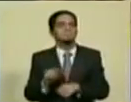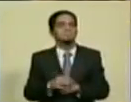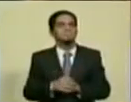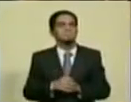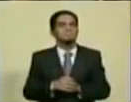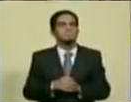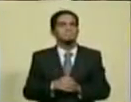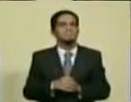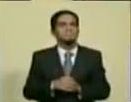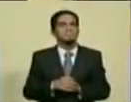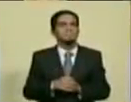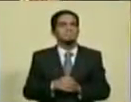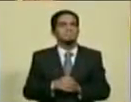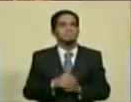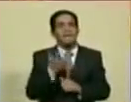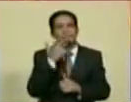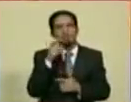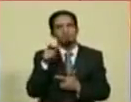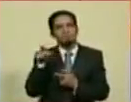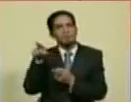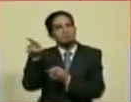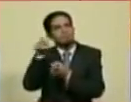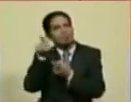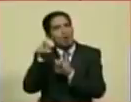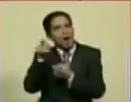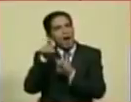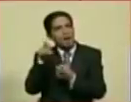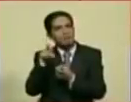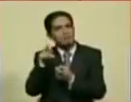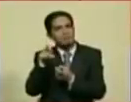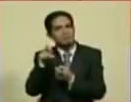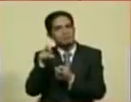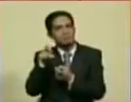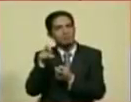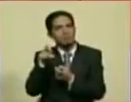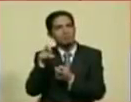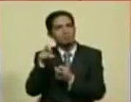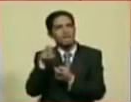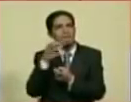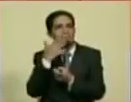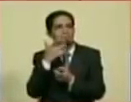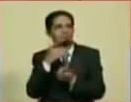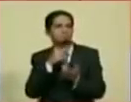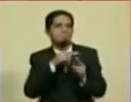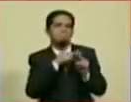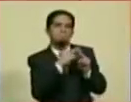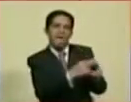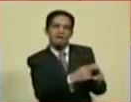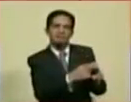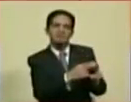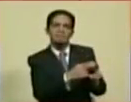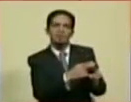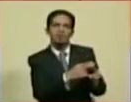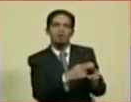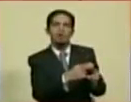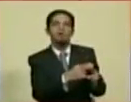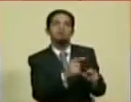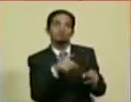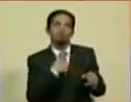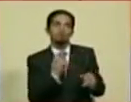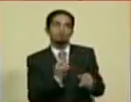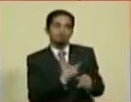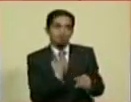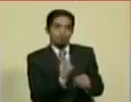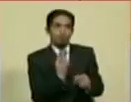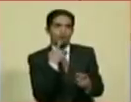las políticas de recaudación tributaria, de la emisión de créditos públicos, etcétera,